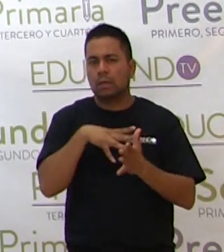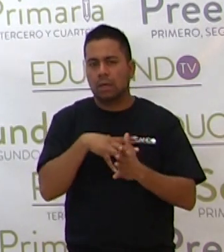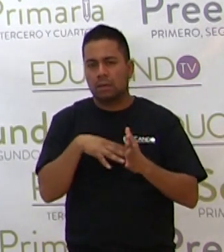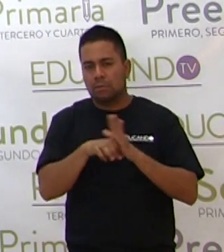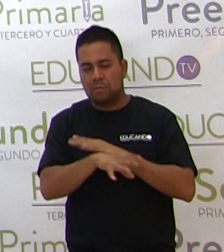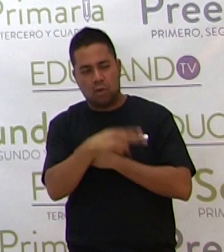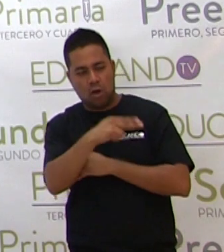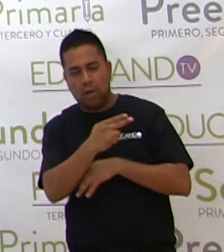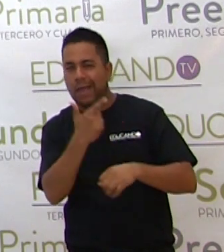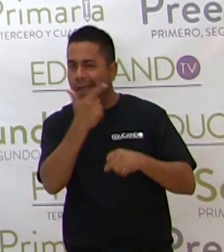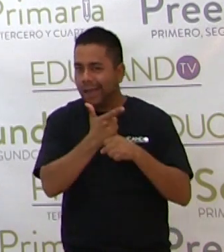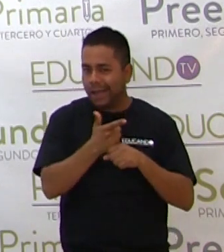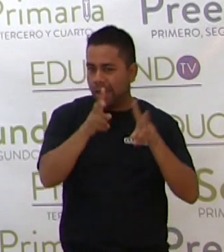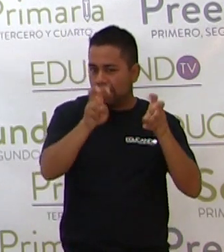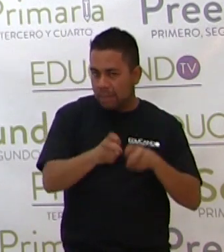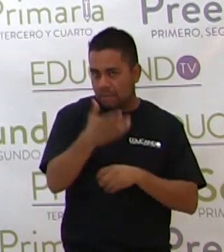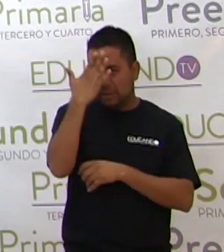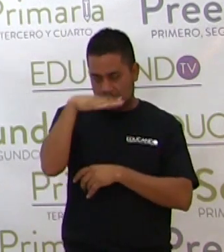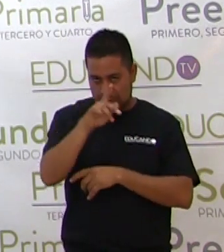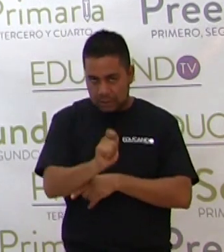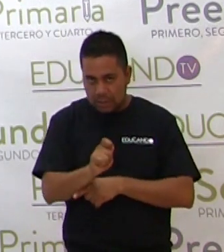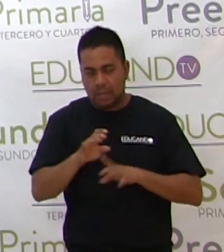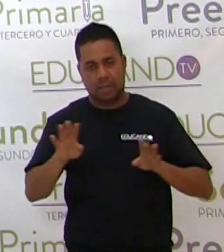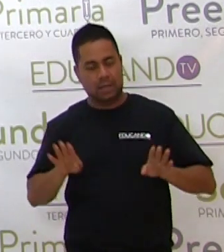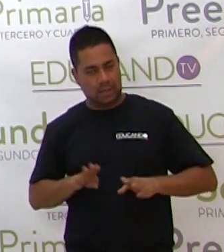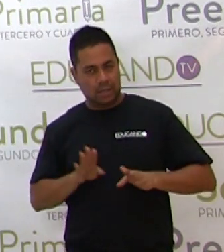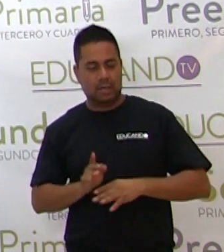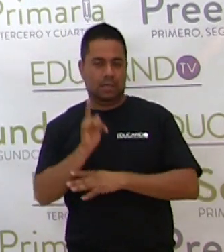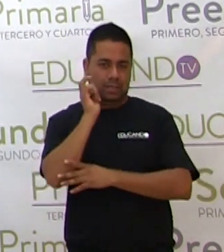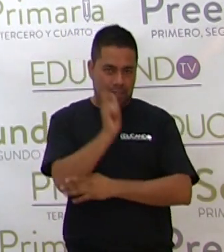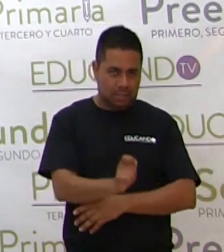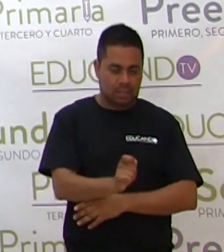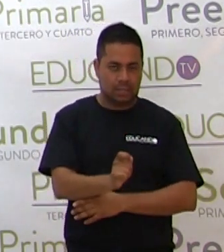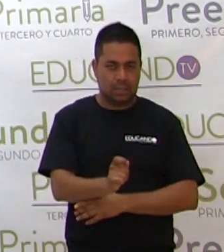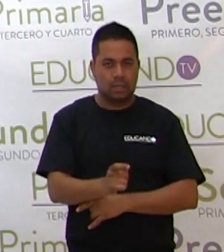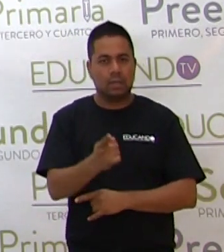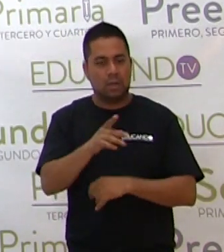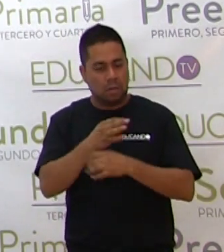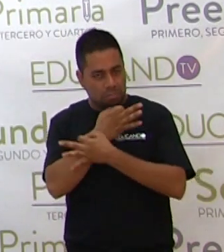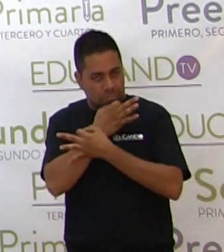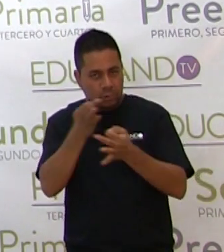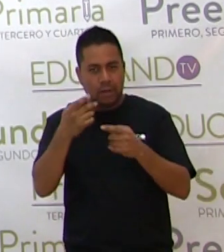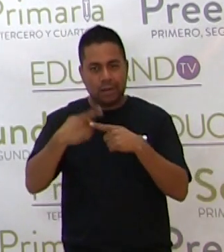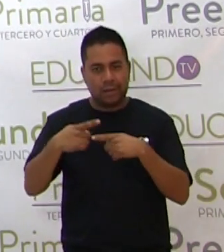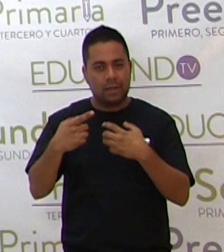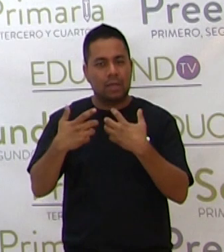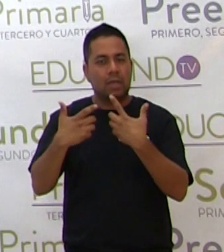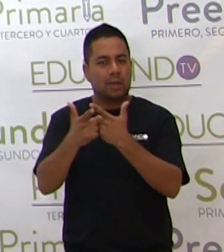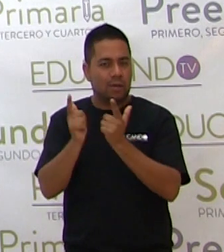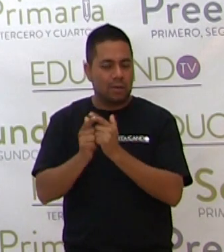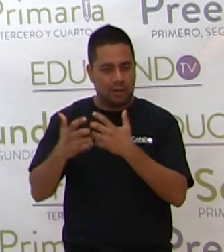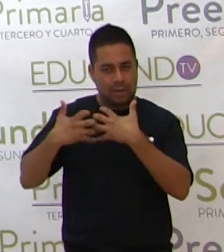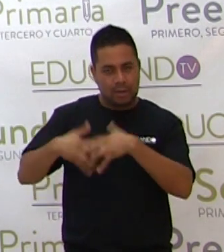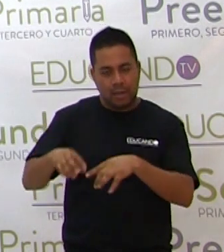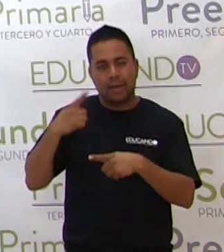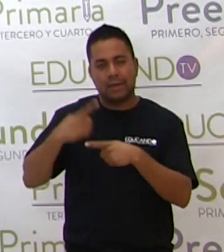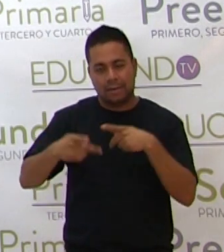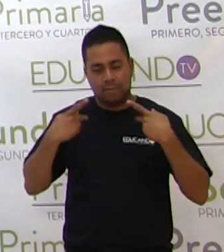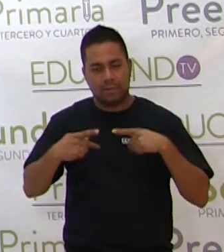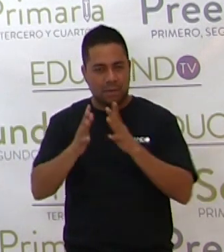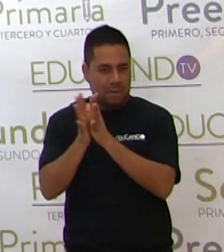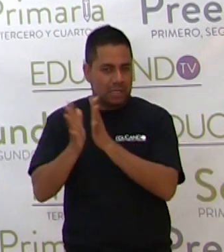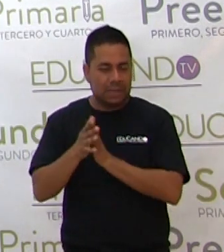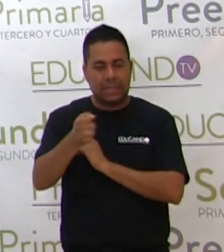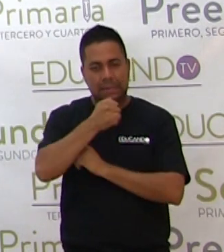su nombre su temática sus características su emisora y por quienes intervienen en él